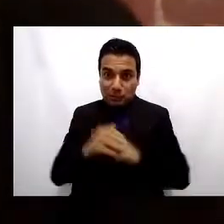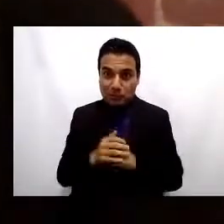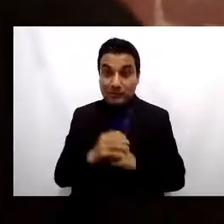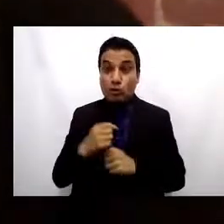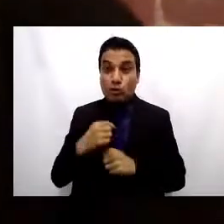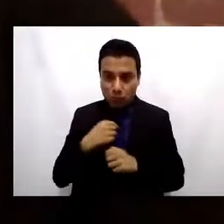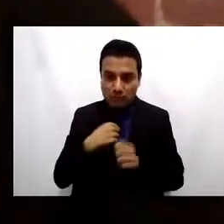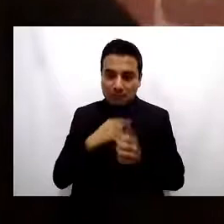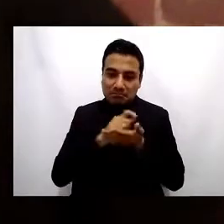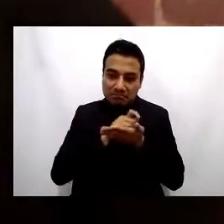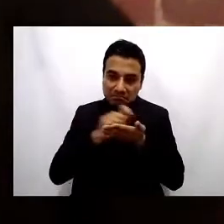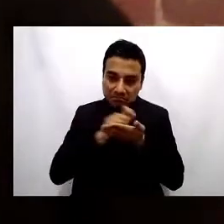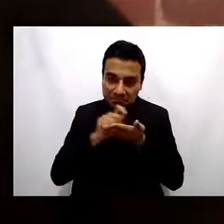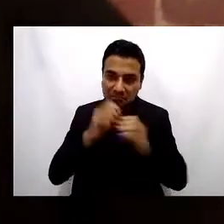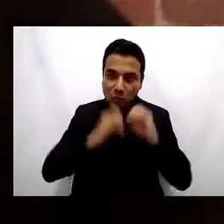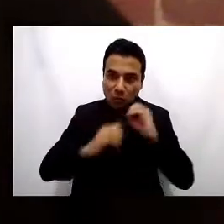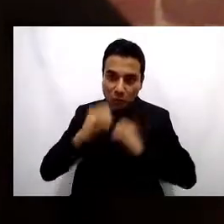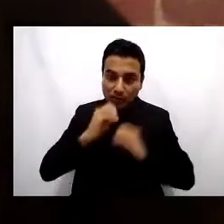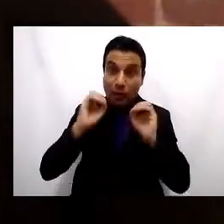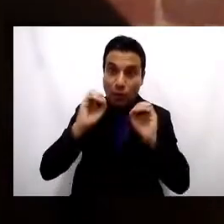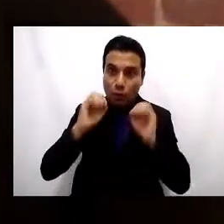daré algunos ejemplos